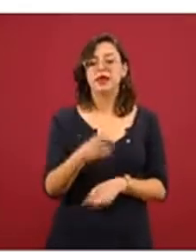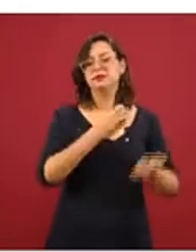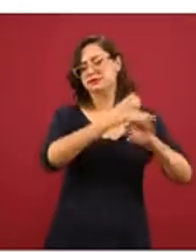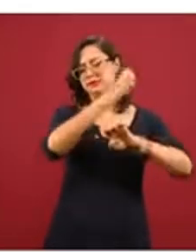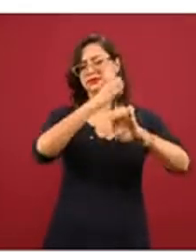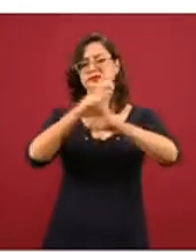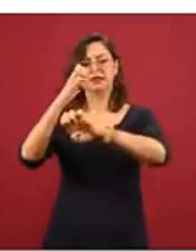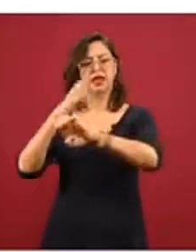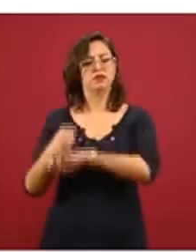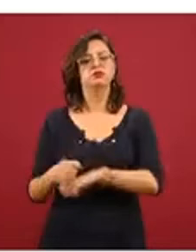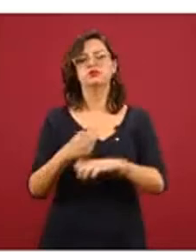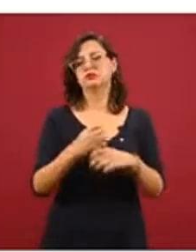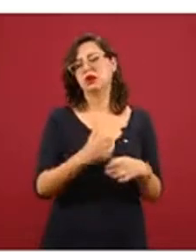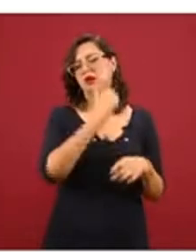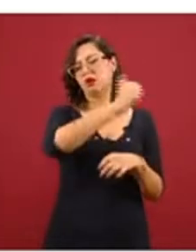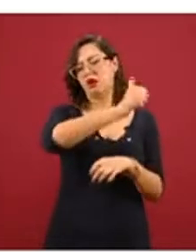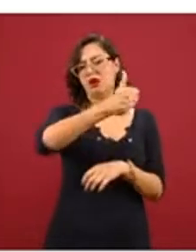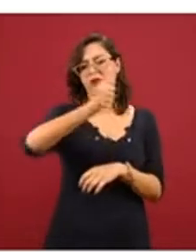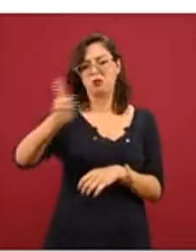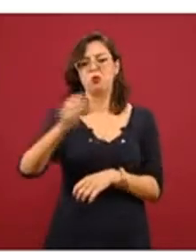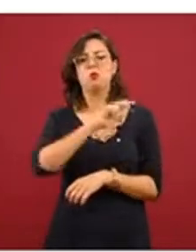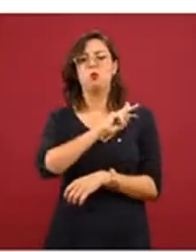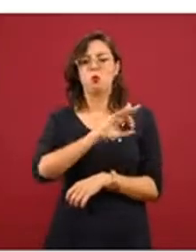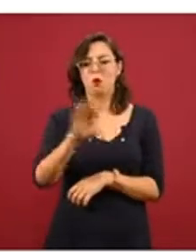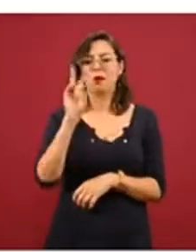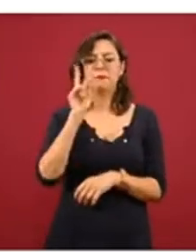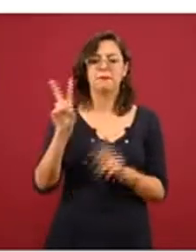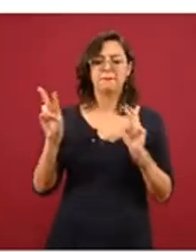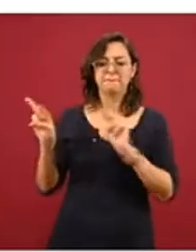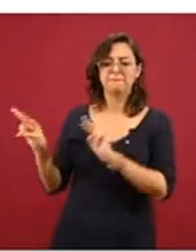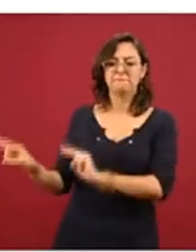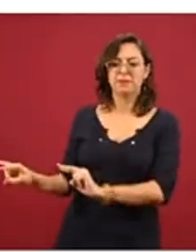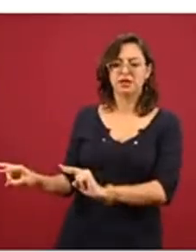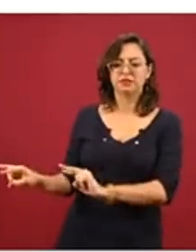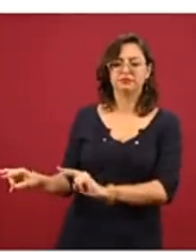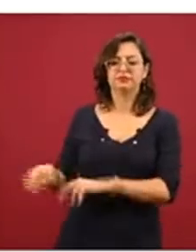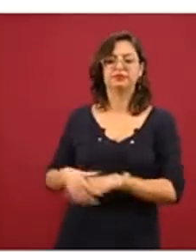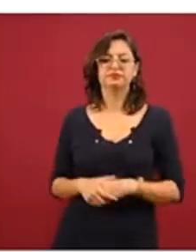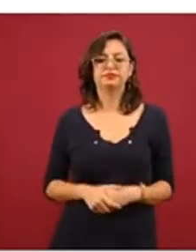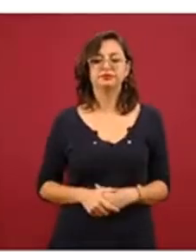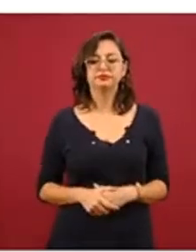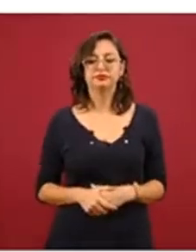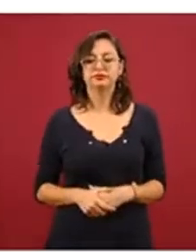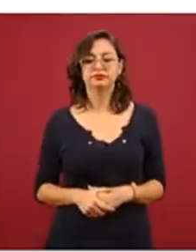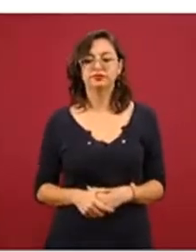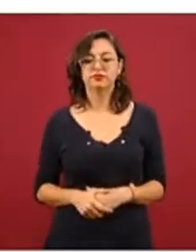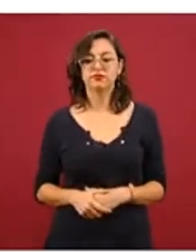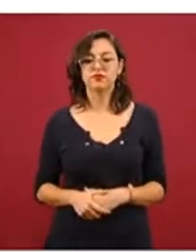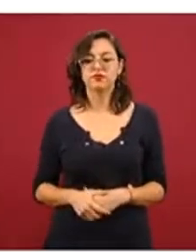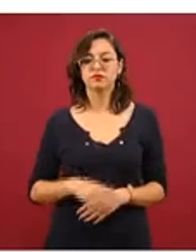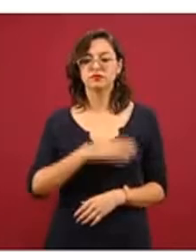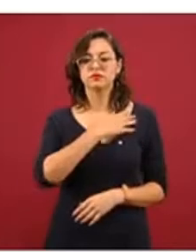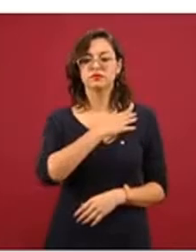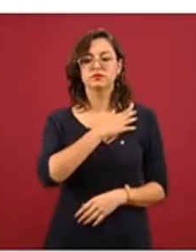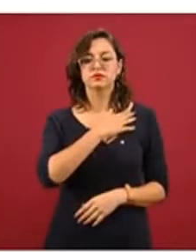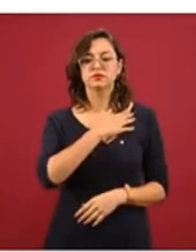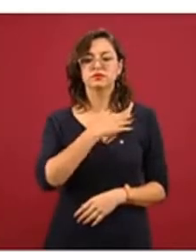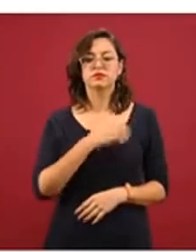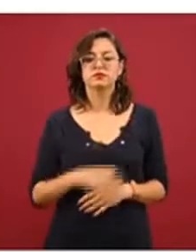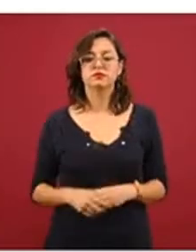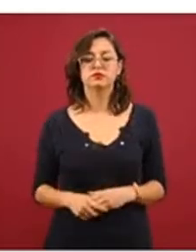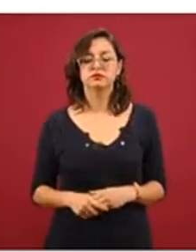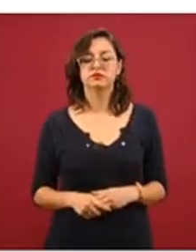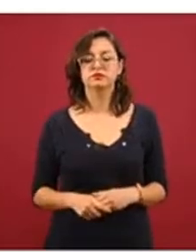de los dos grupos por entidad federativa donde residían al momento de que fueron identificados